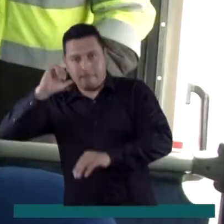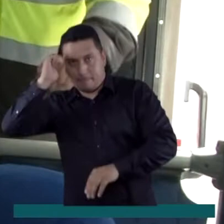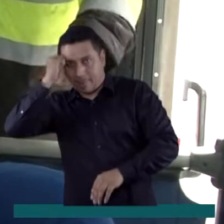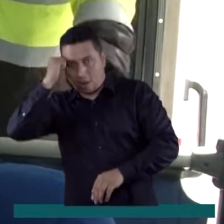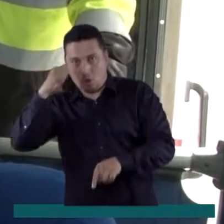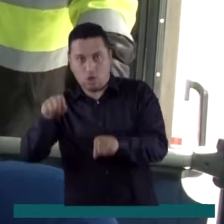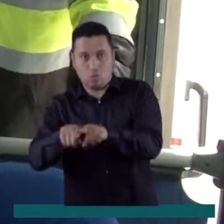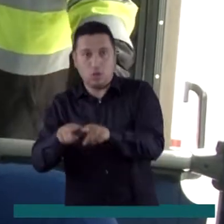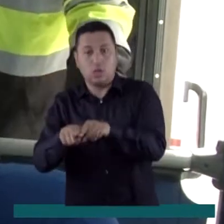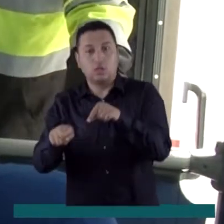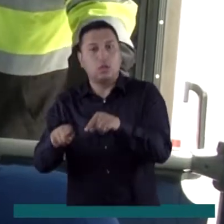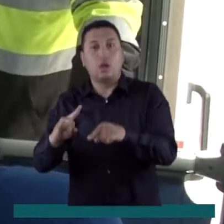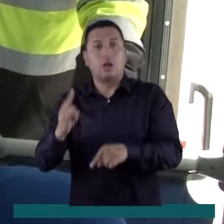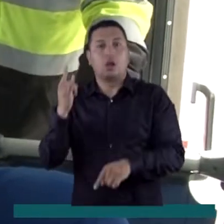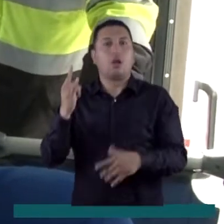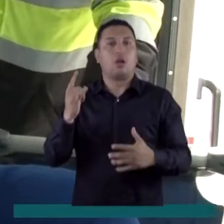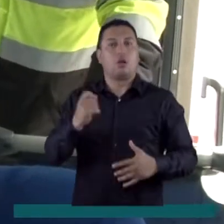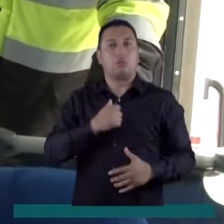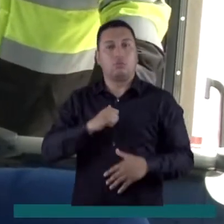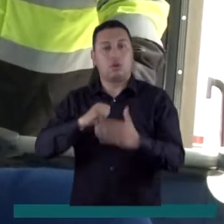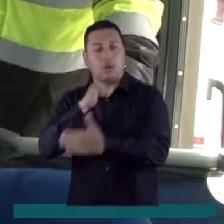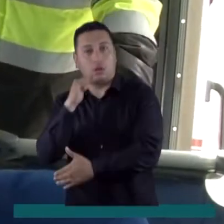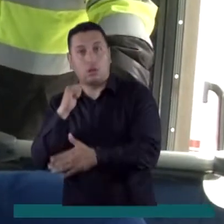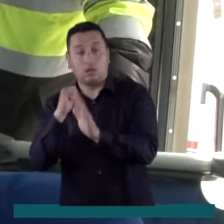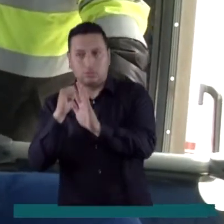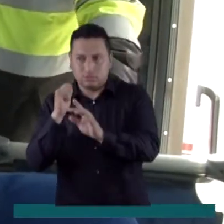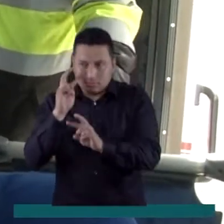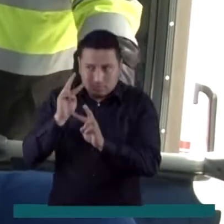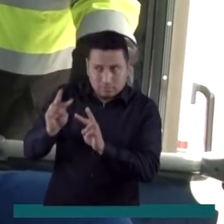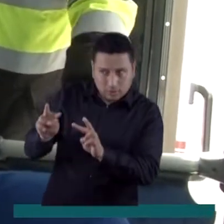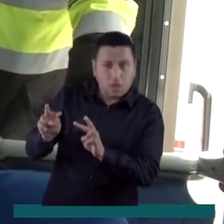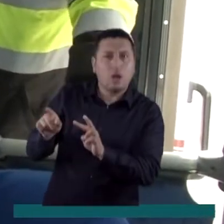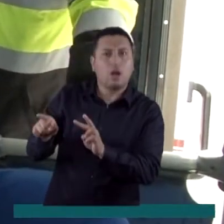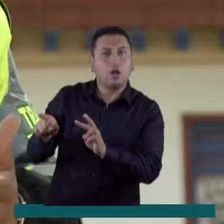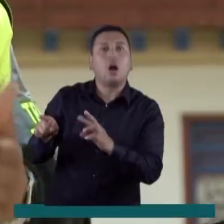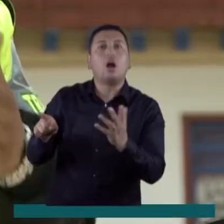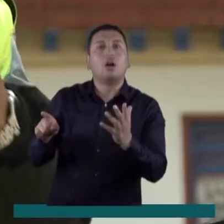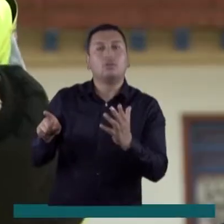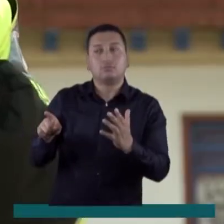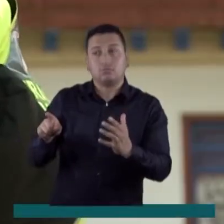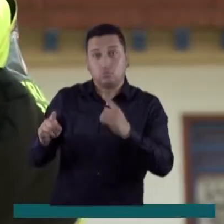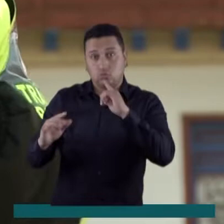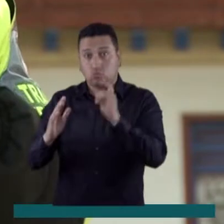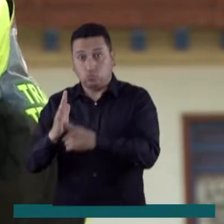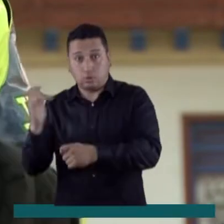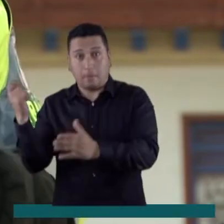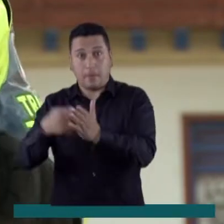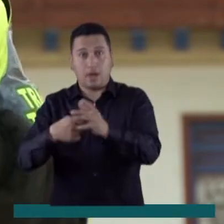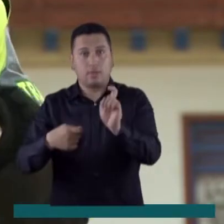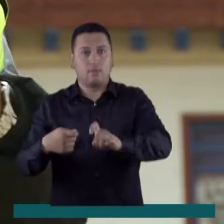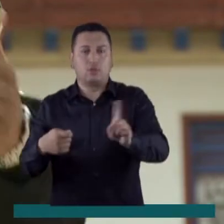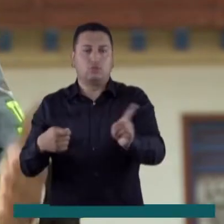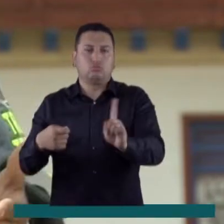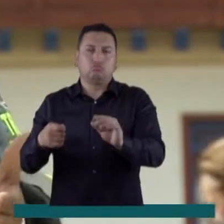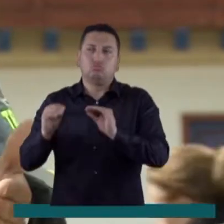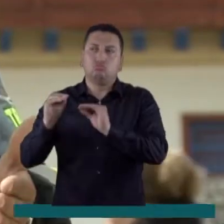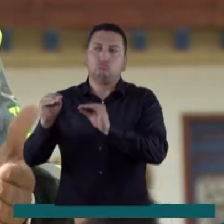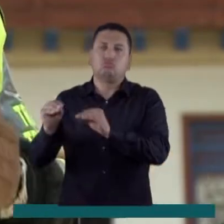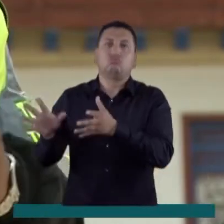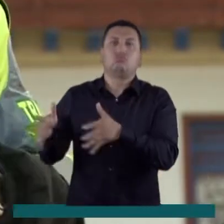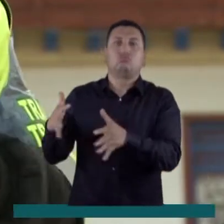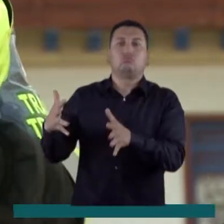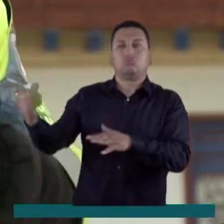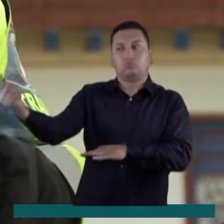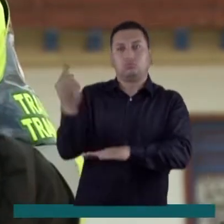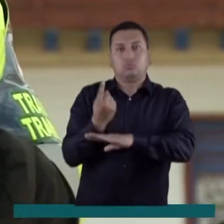nosotros evidenciamos una infracción de tránsito y en vez de multarlo con un comparendo, lo invitamos a una capacitación